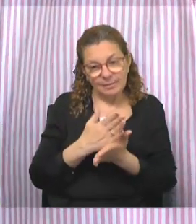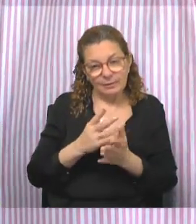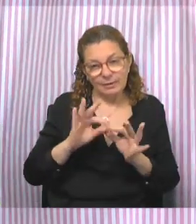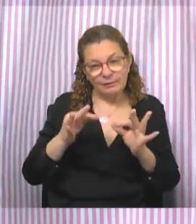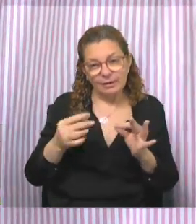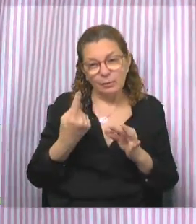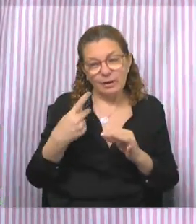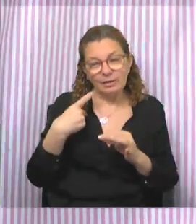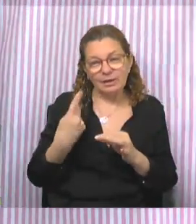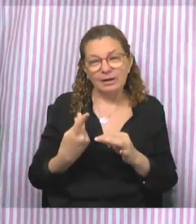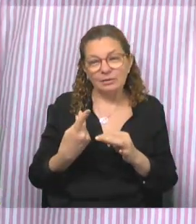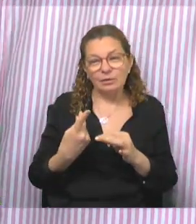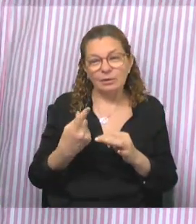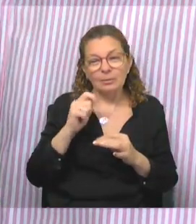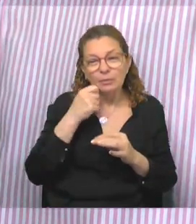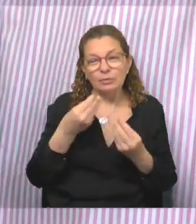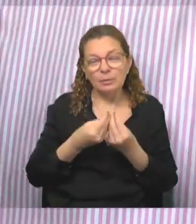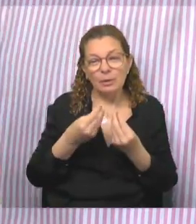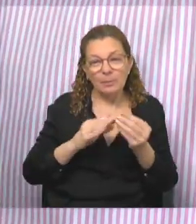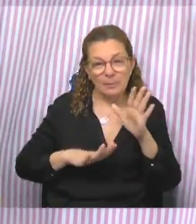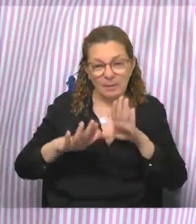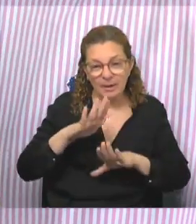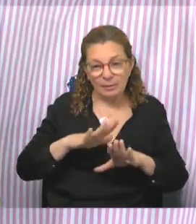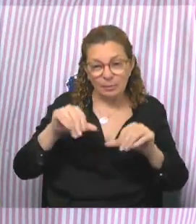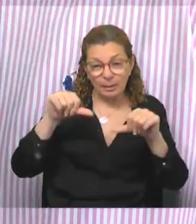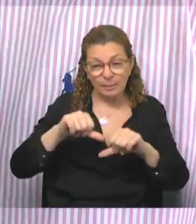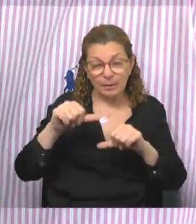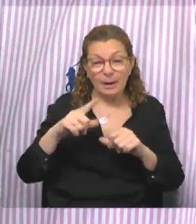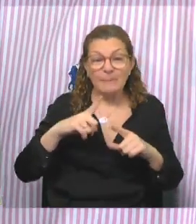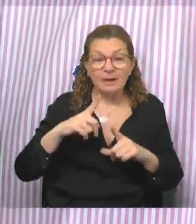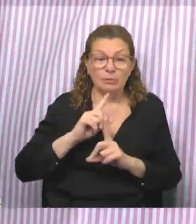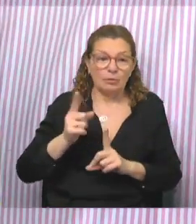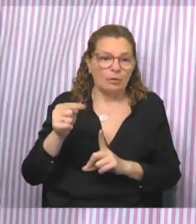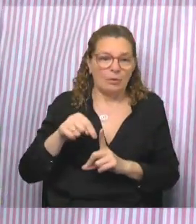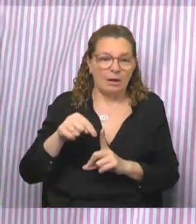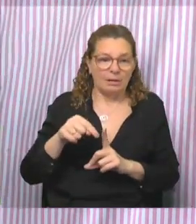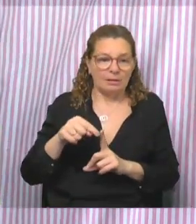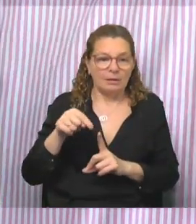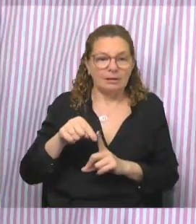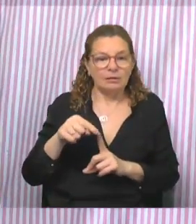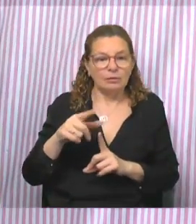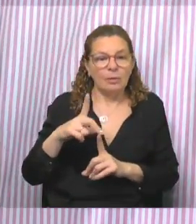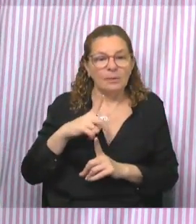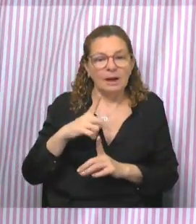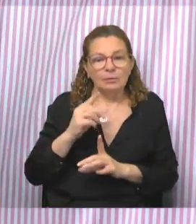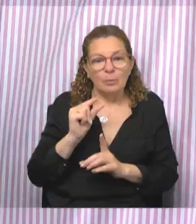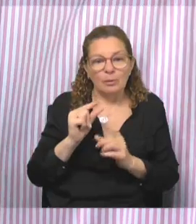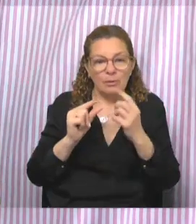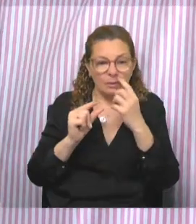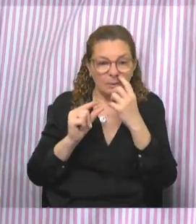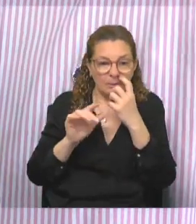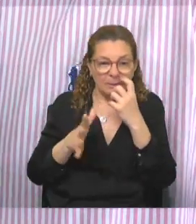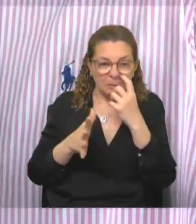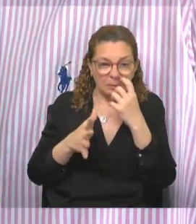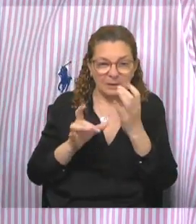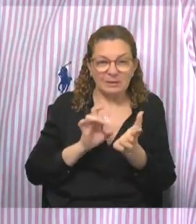usó una vez el director de bomberos que a mí me gusta mucho que tratamos de prepararnos para lo peor esperando que no pase eh creo que eso es un poco el espíritu de de de todo